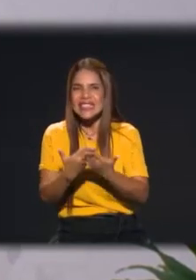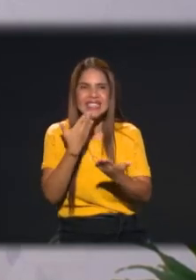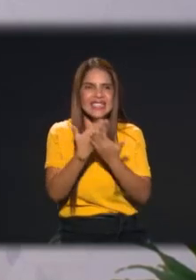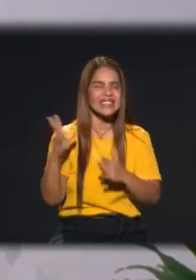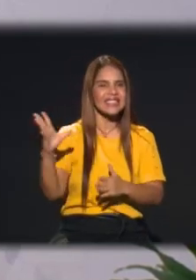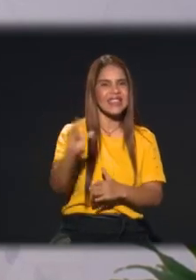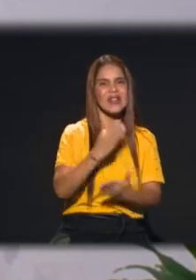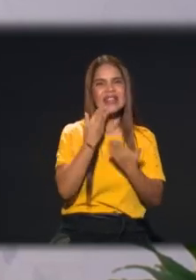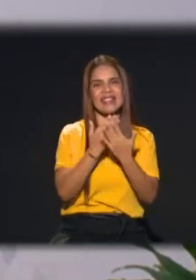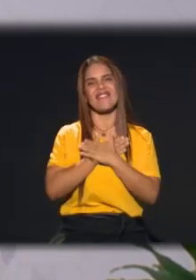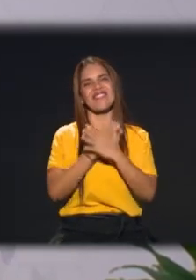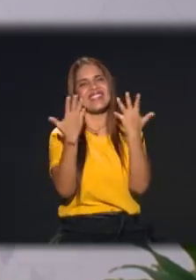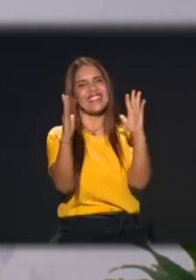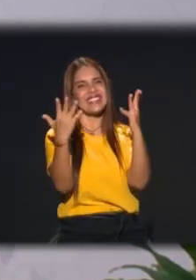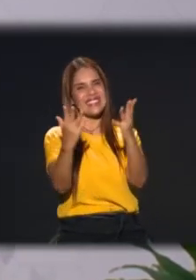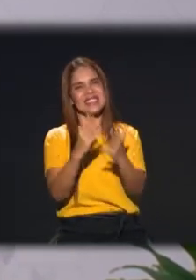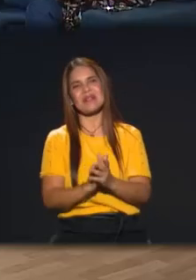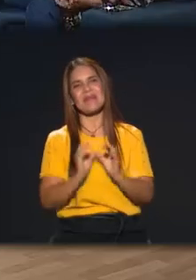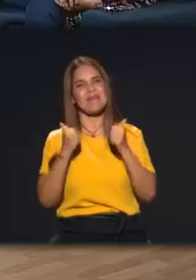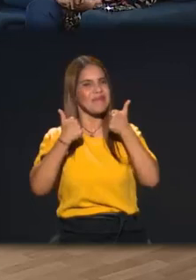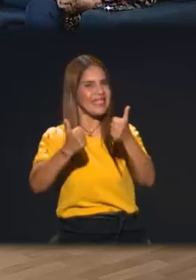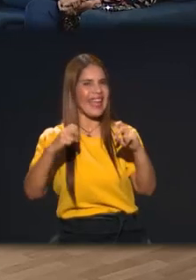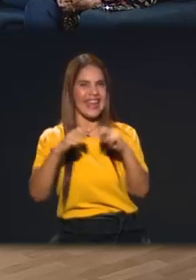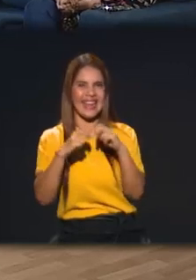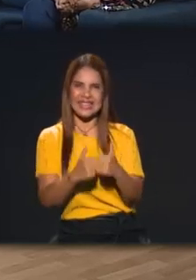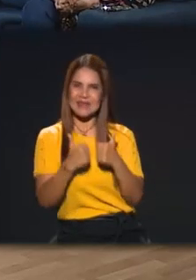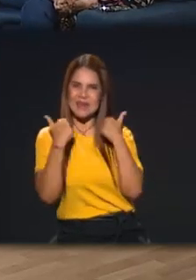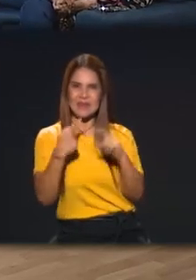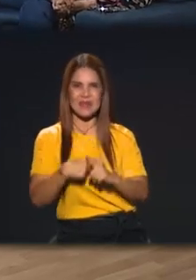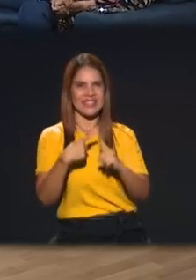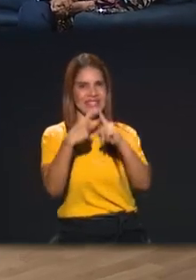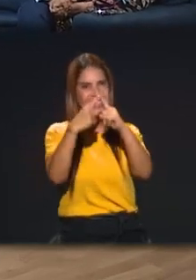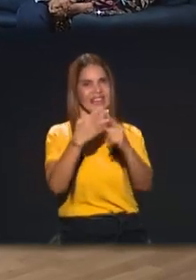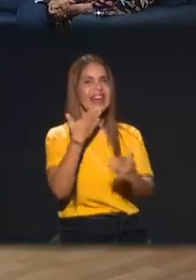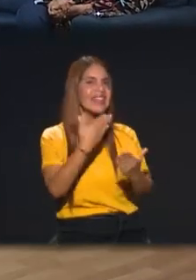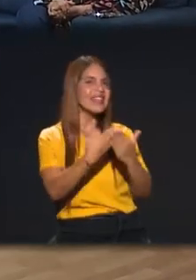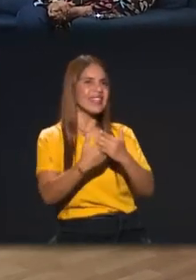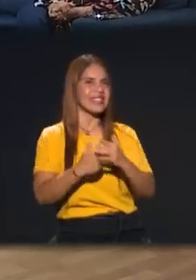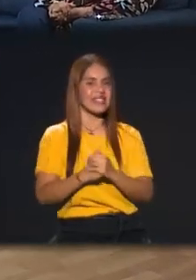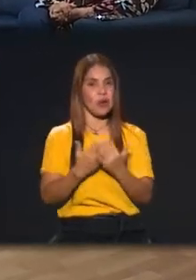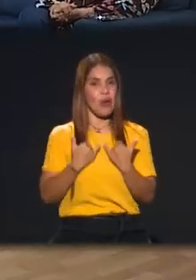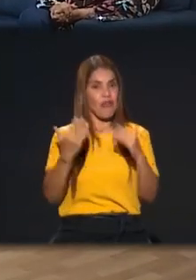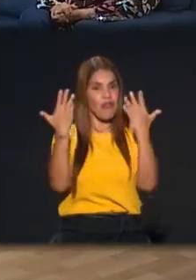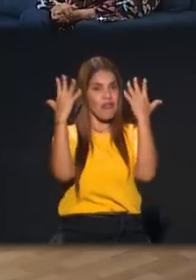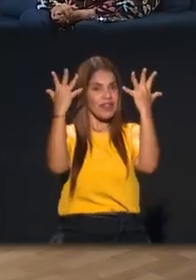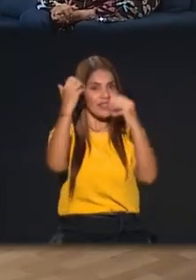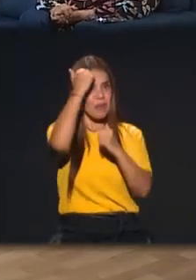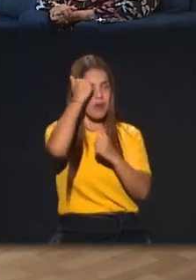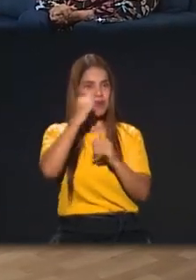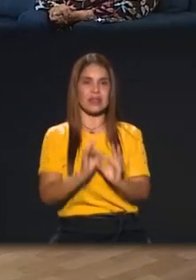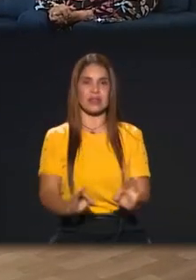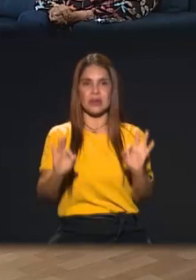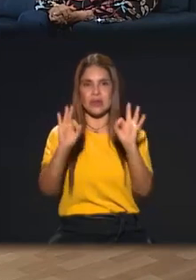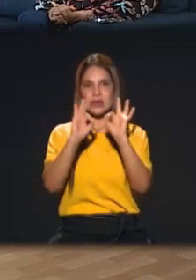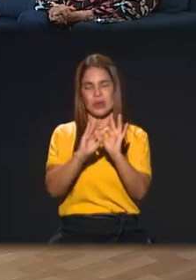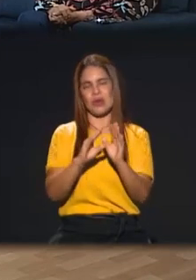merecen todas nuestras felicitaciones y se merecen la buena energía, David, así sí, es. Sí, vamos de fiesta porque los profesores son de tiempo